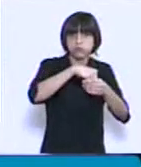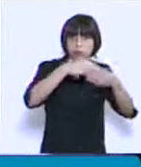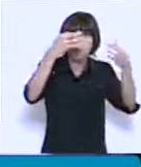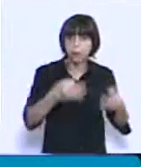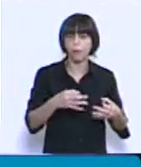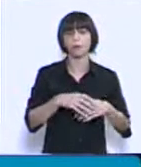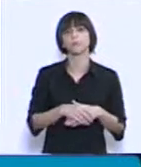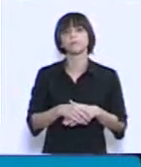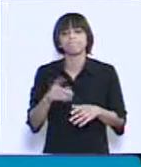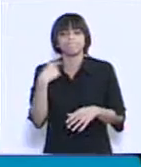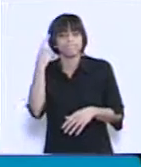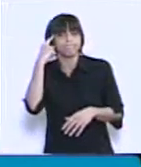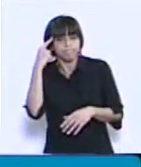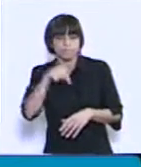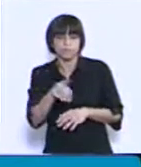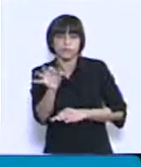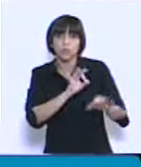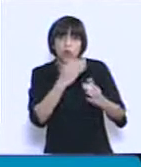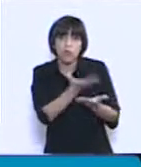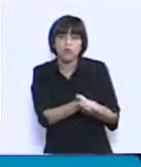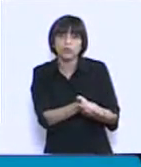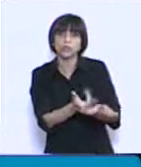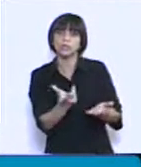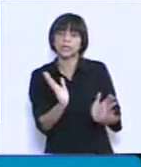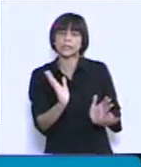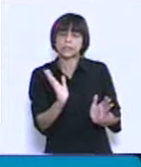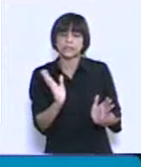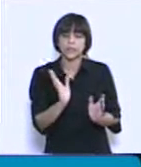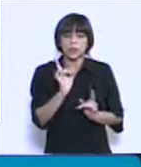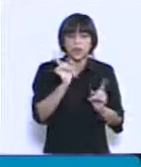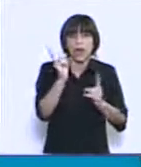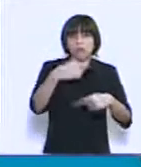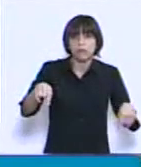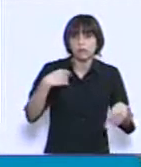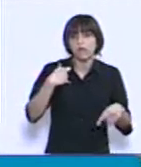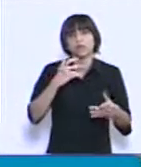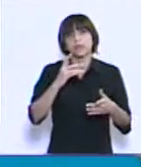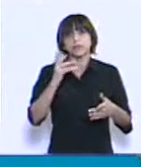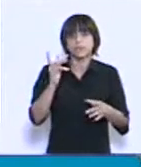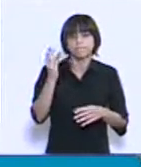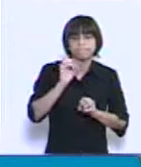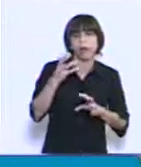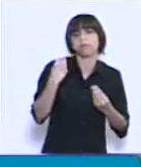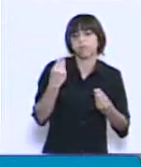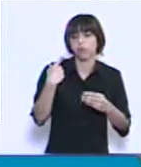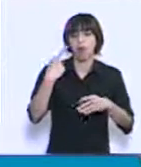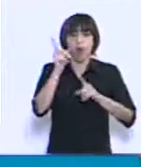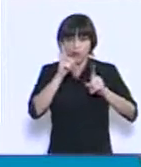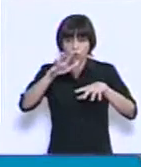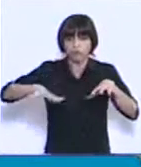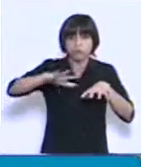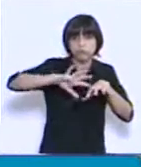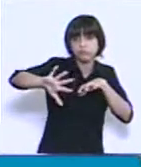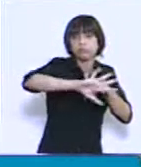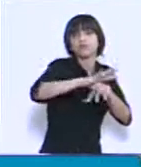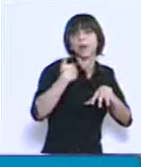presente proyecto no contempla y excluye determinados sectores que deberían estar incluidos en este proyecto.